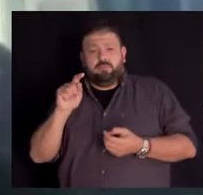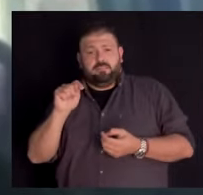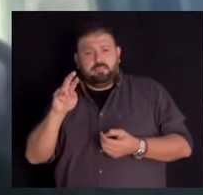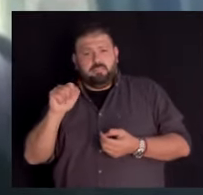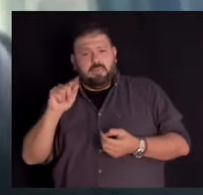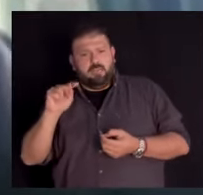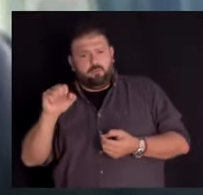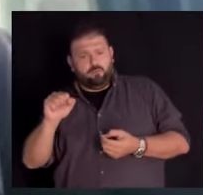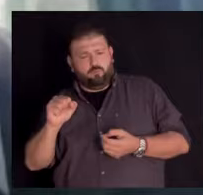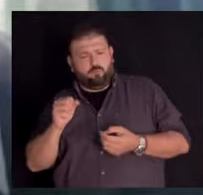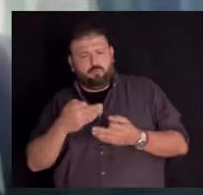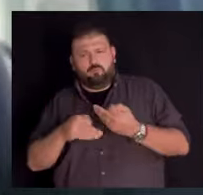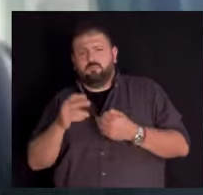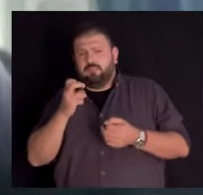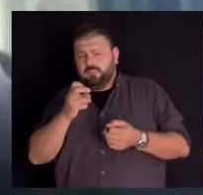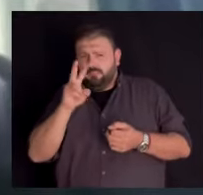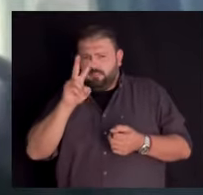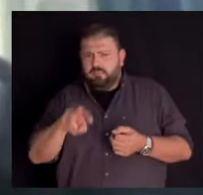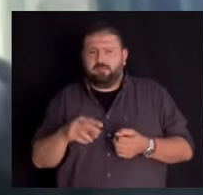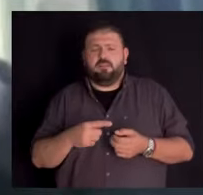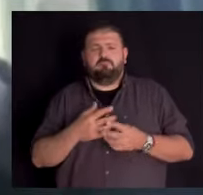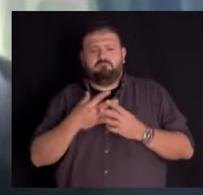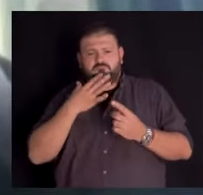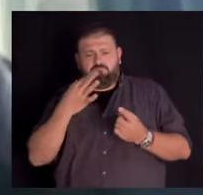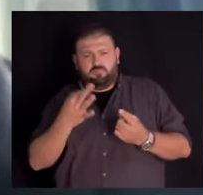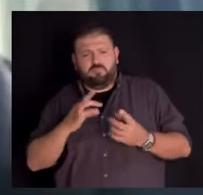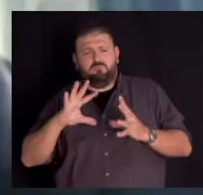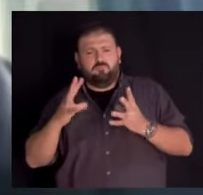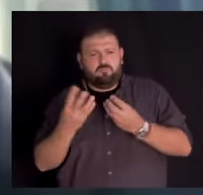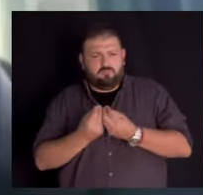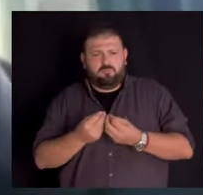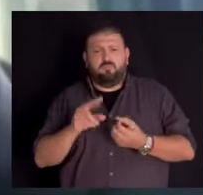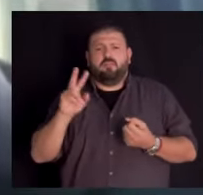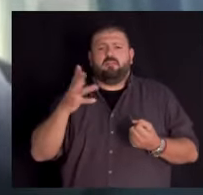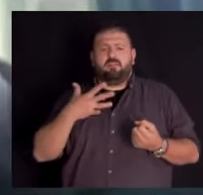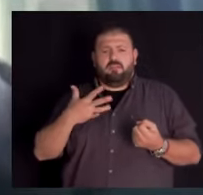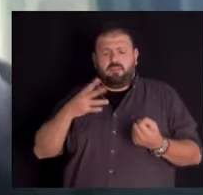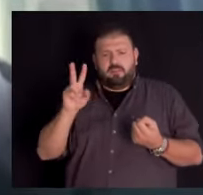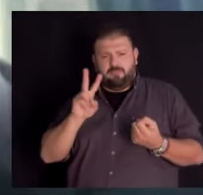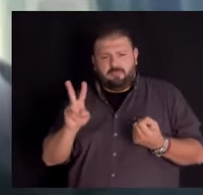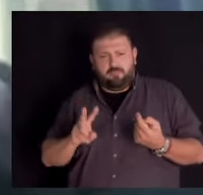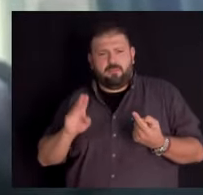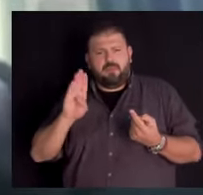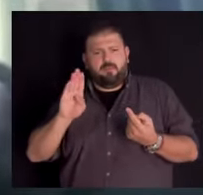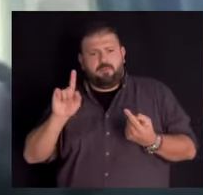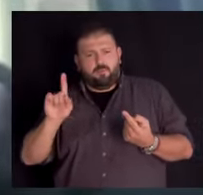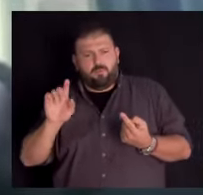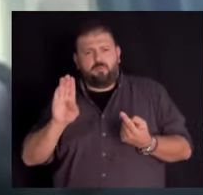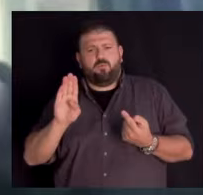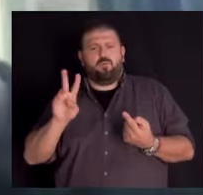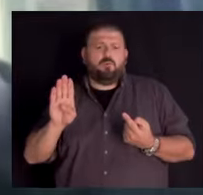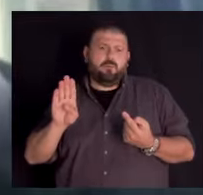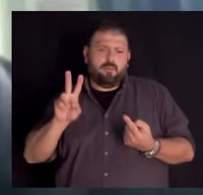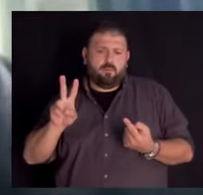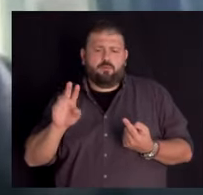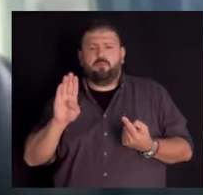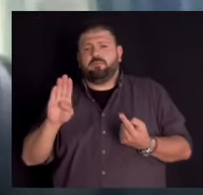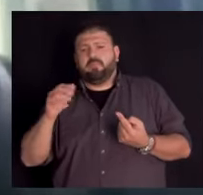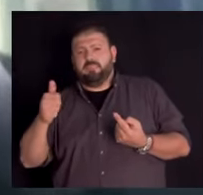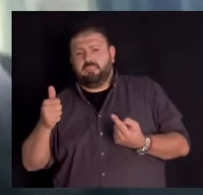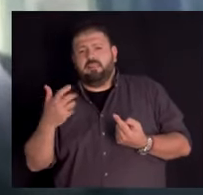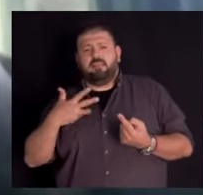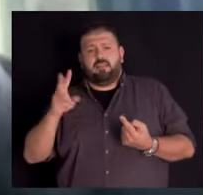¿sí? Es muy rico en complejo B. Trae vitamina B1, B2, B3, B6, trae vitamina